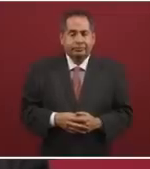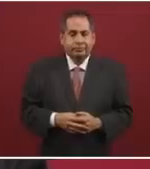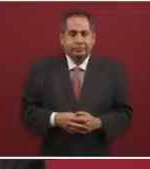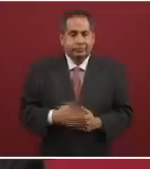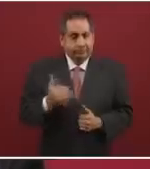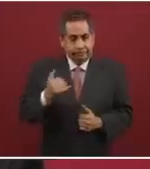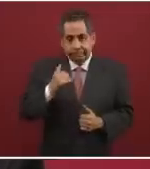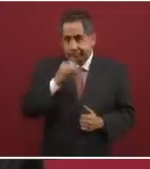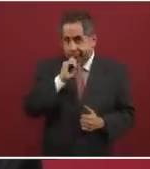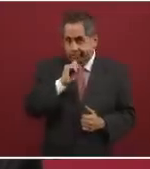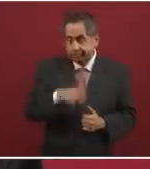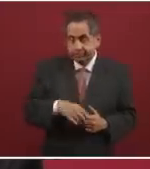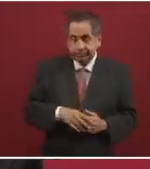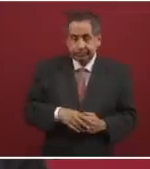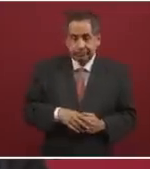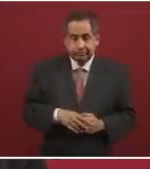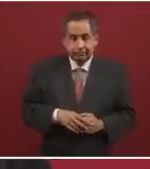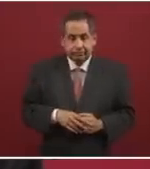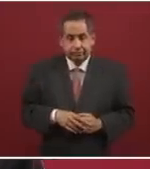Y